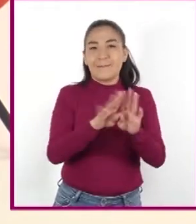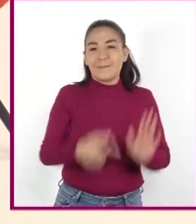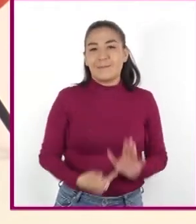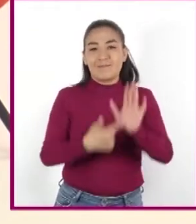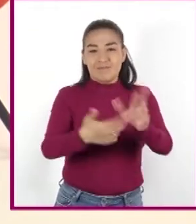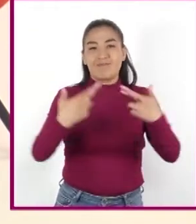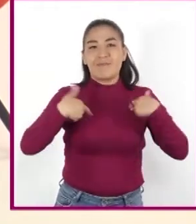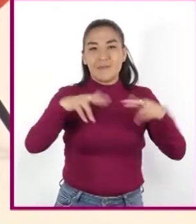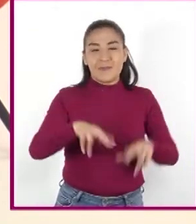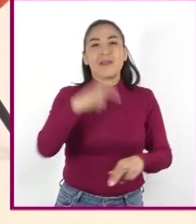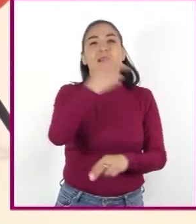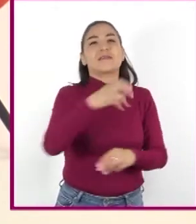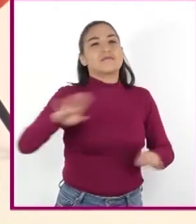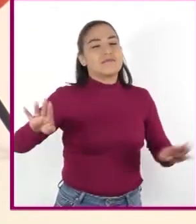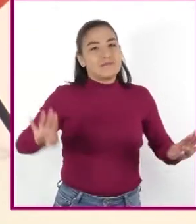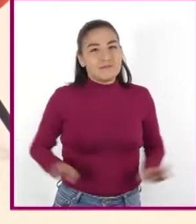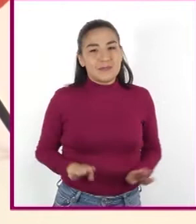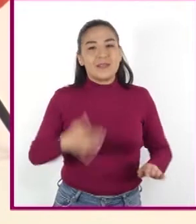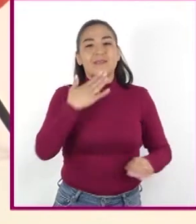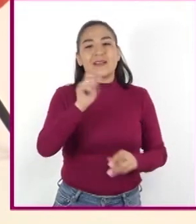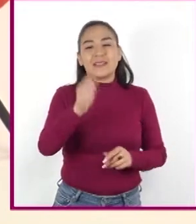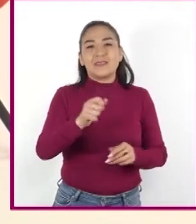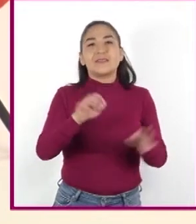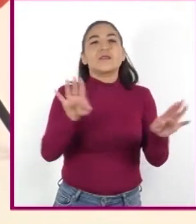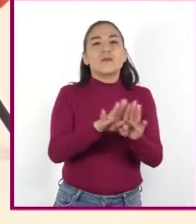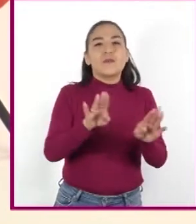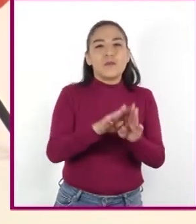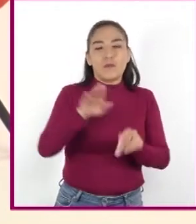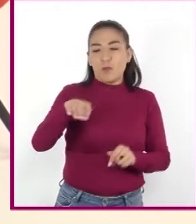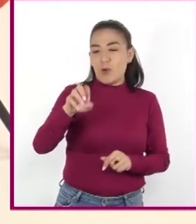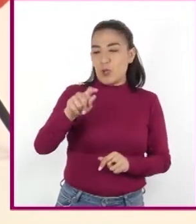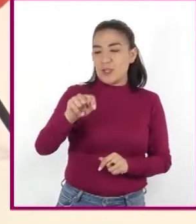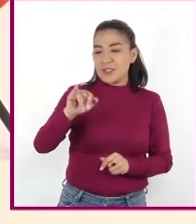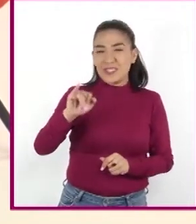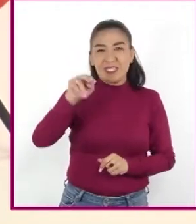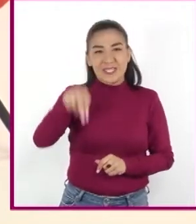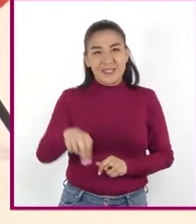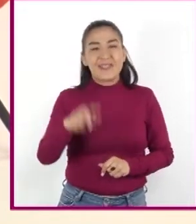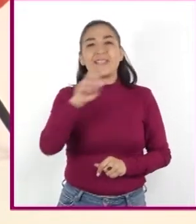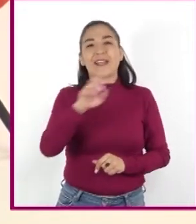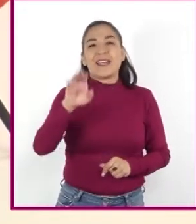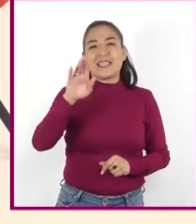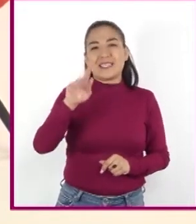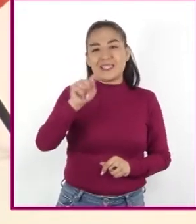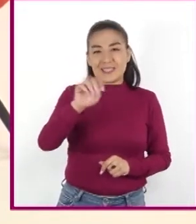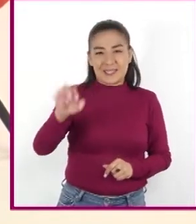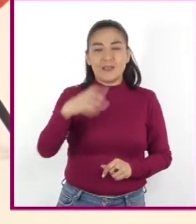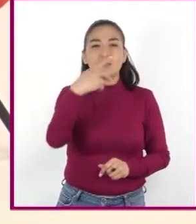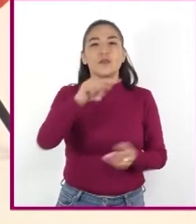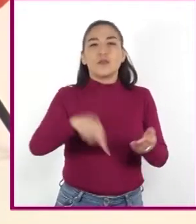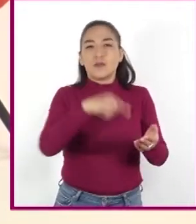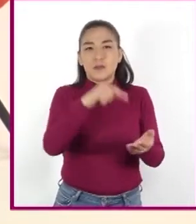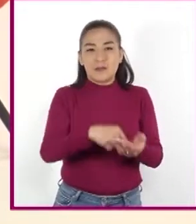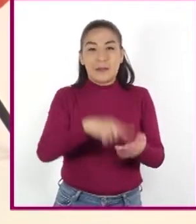un hecho emblemático, el motín del té. Este motín, suscitado en Boston, Massachusetts, en